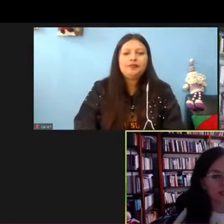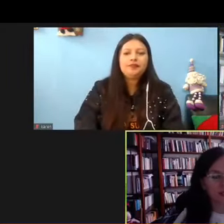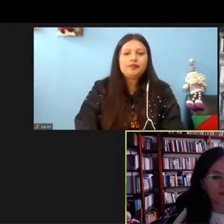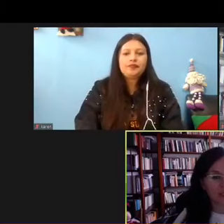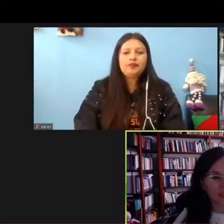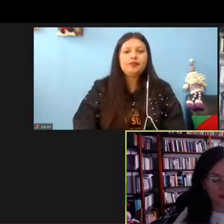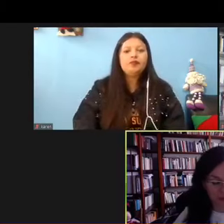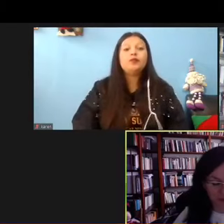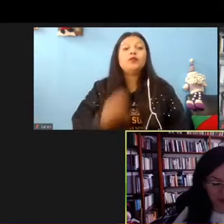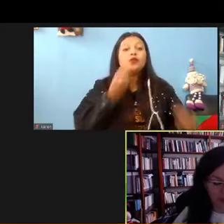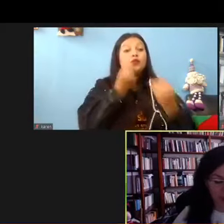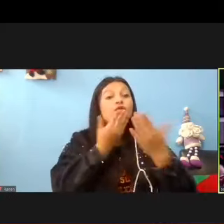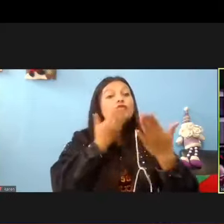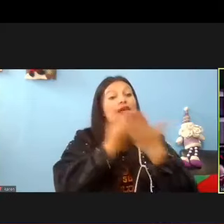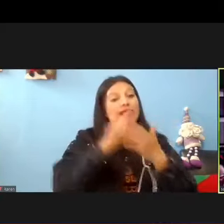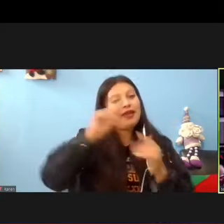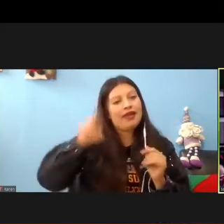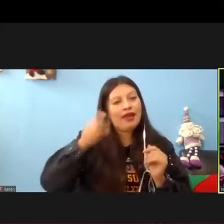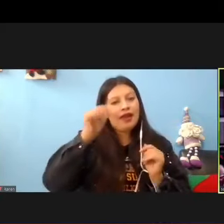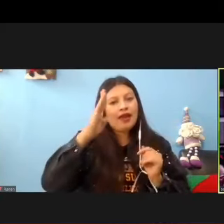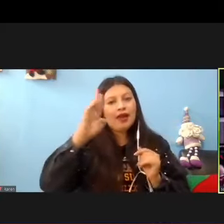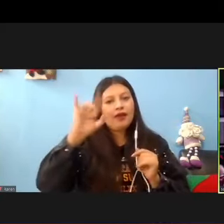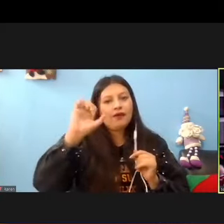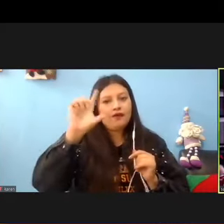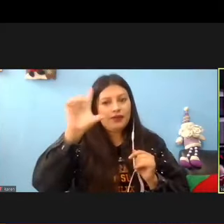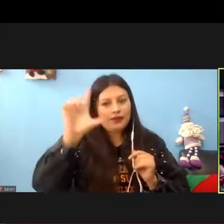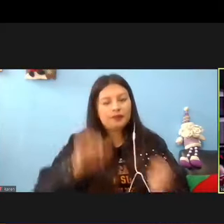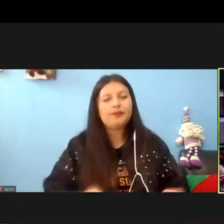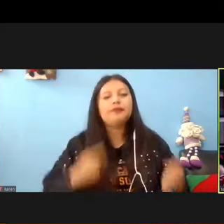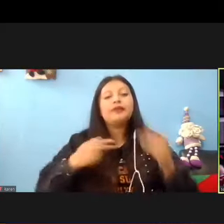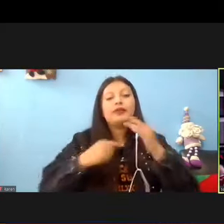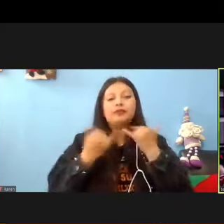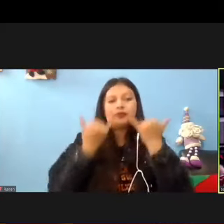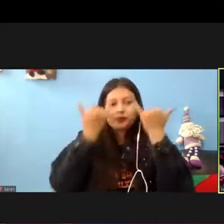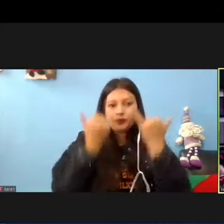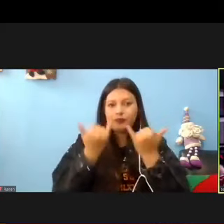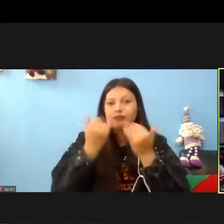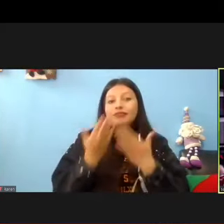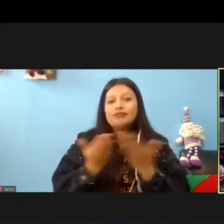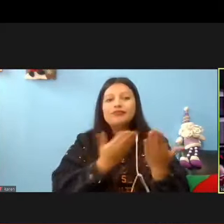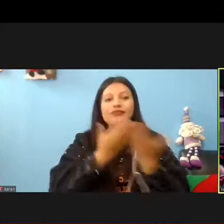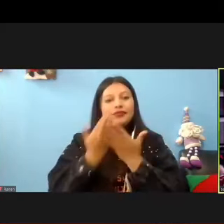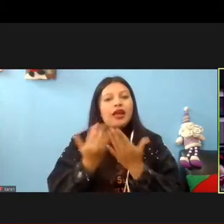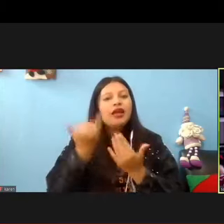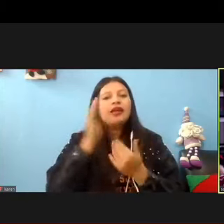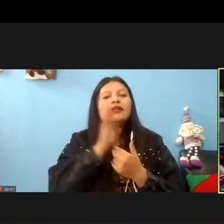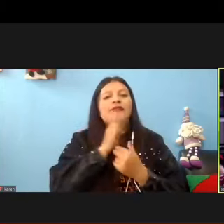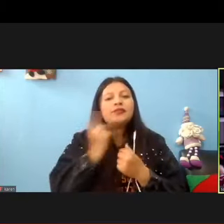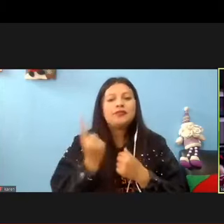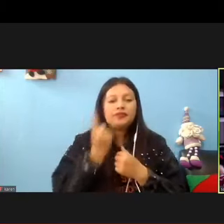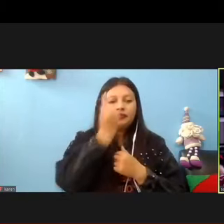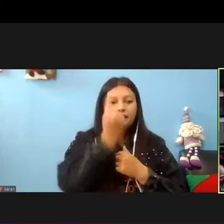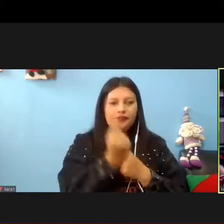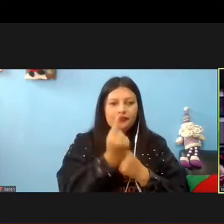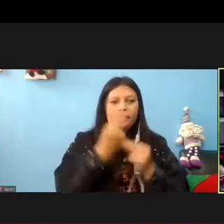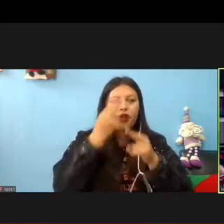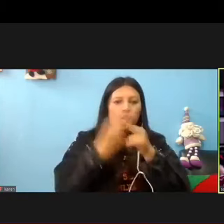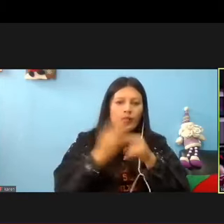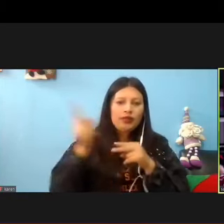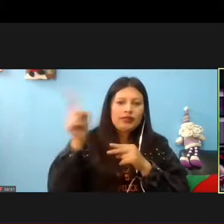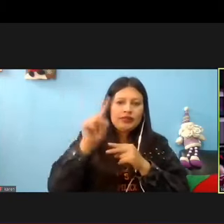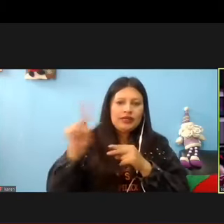Muchísimas gracias, Gabriel. Vamos entonces a escuchar ahora a Sandra Ángel del